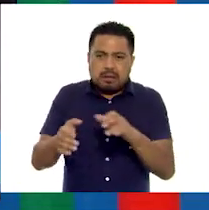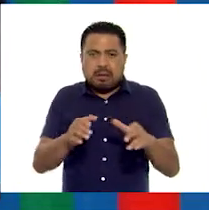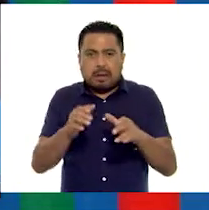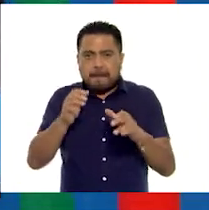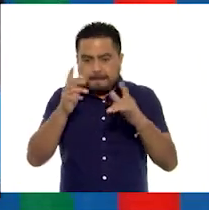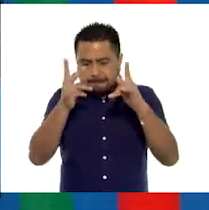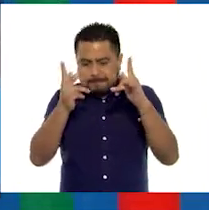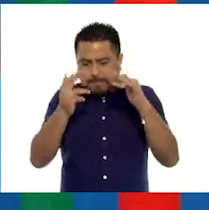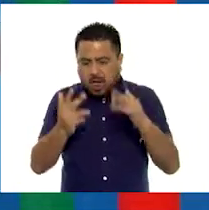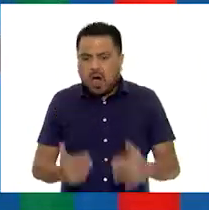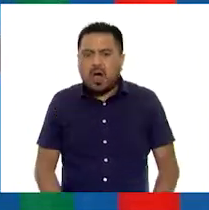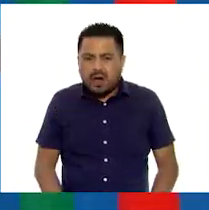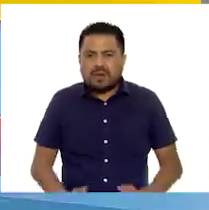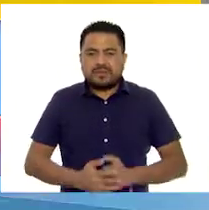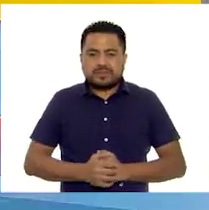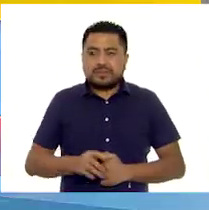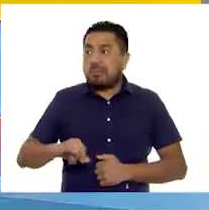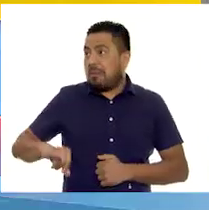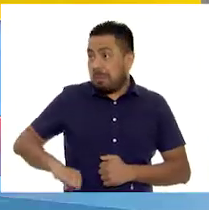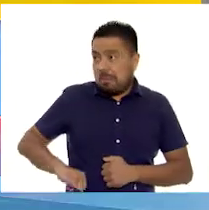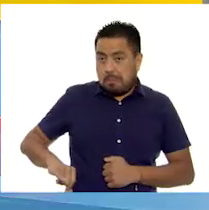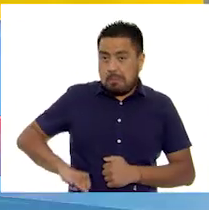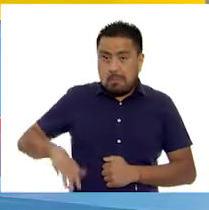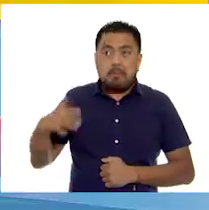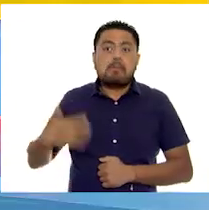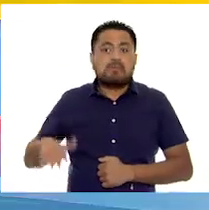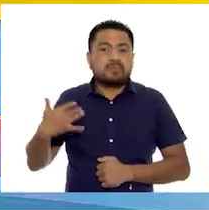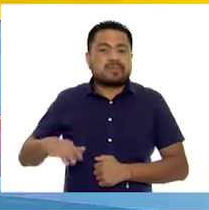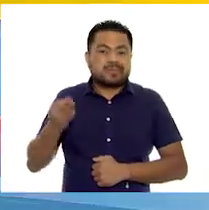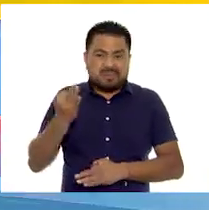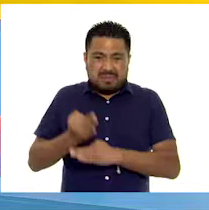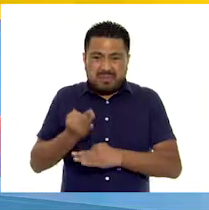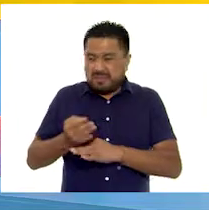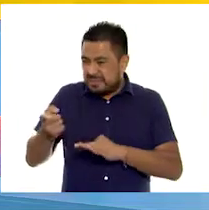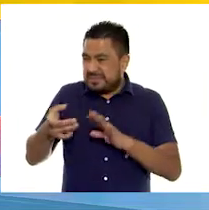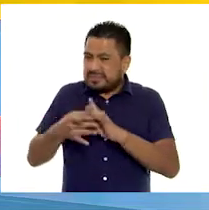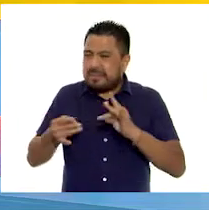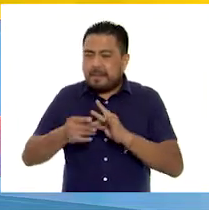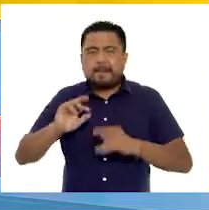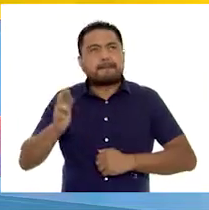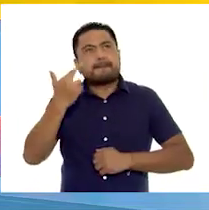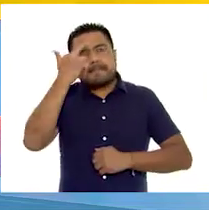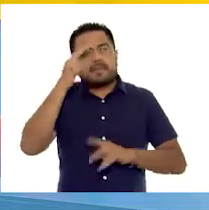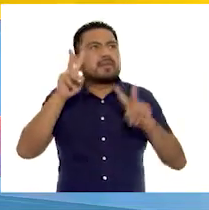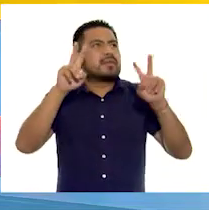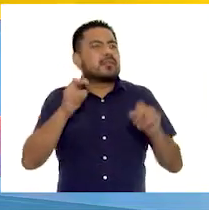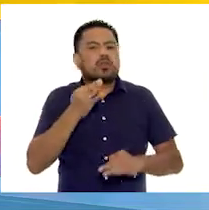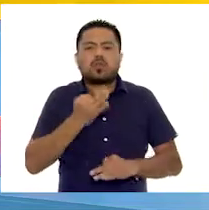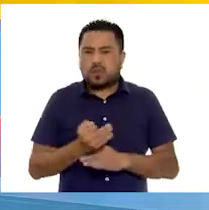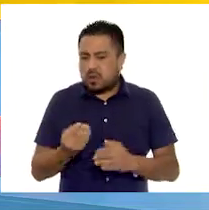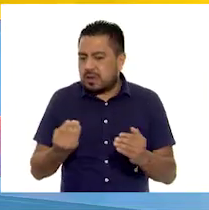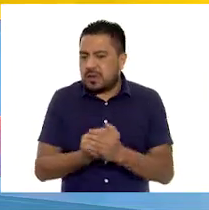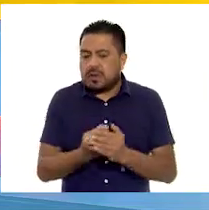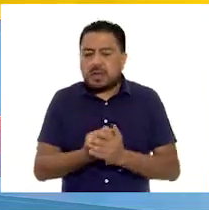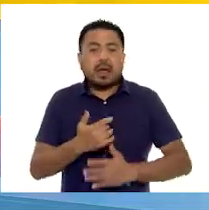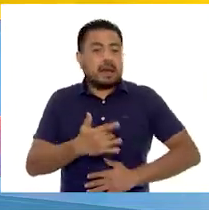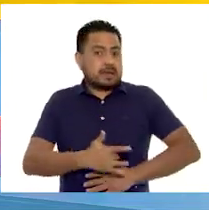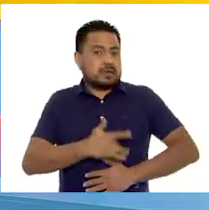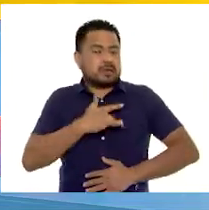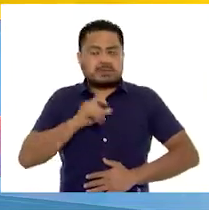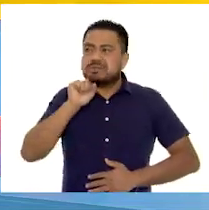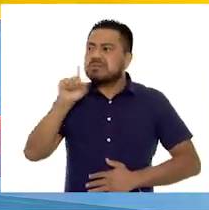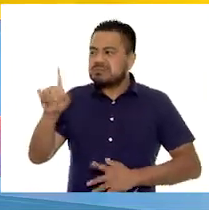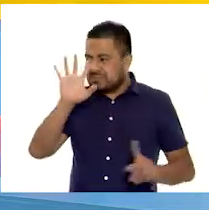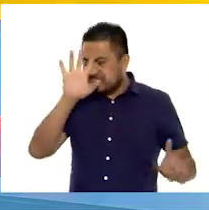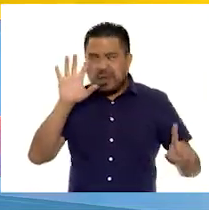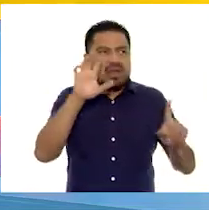caerá qué interesante esto que comentas me recuerda el tema que veremos hoy en clase y me parece que se cumplirá todo